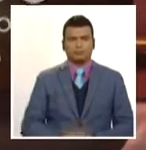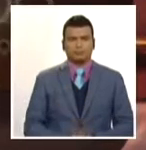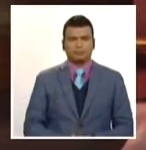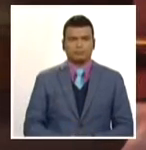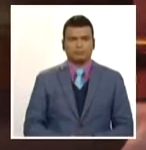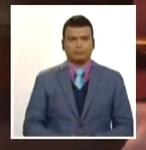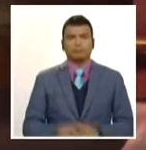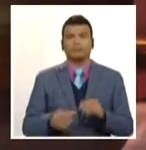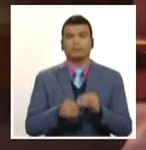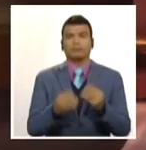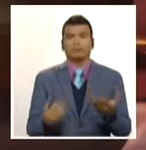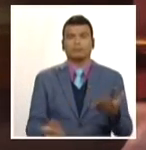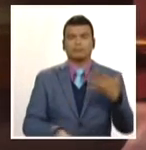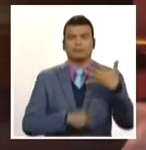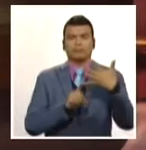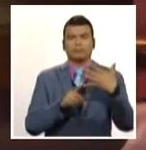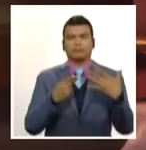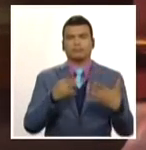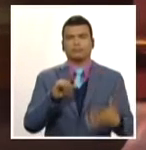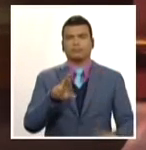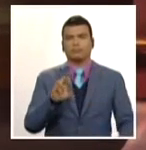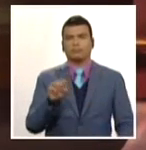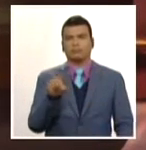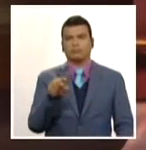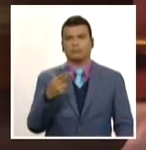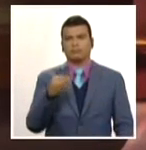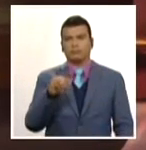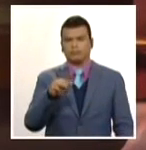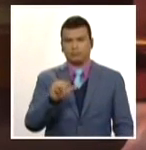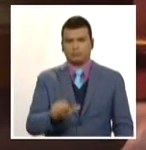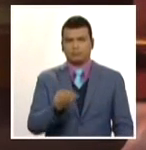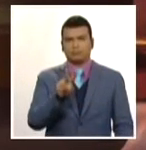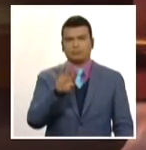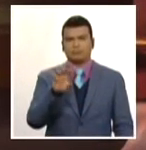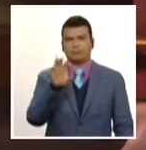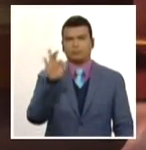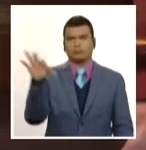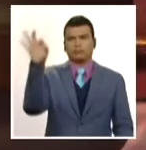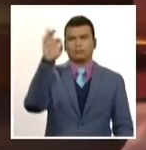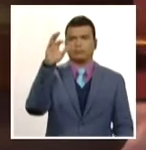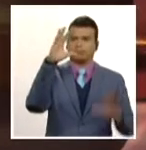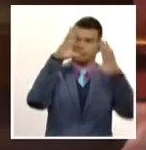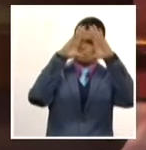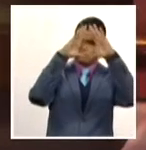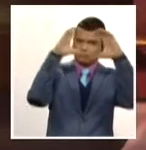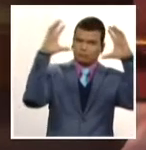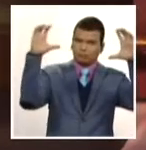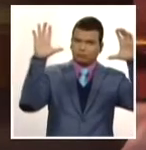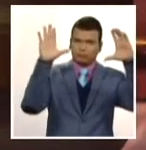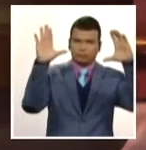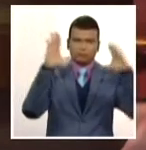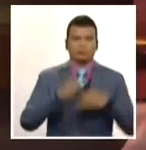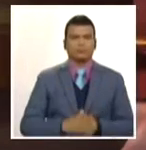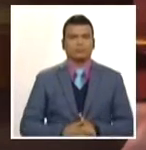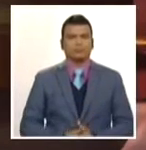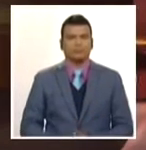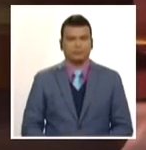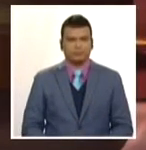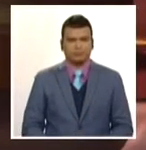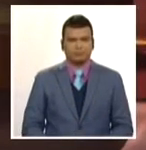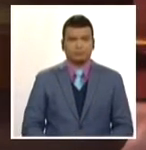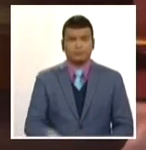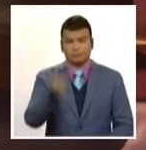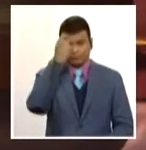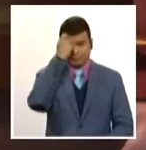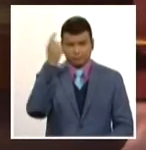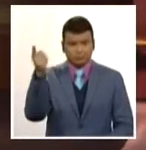Sí, señor, y ahora vemos la temperatura en Hiroshima con 29 grados centígrados. Se encuentra en este momento parcialmente nublada.